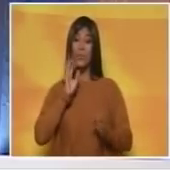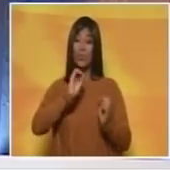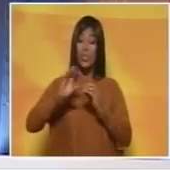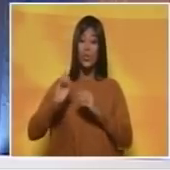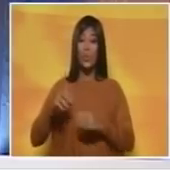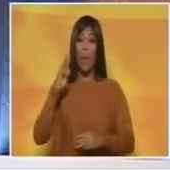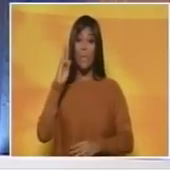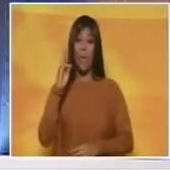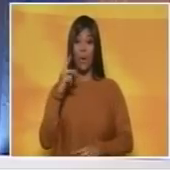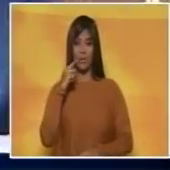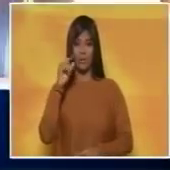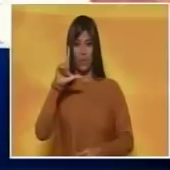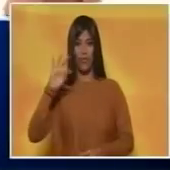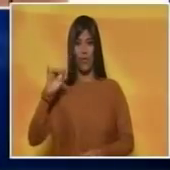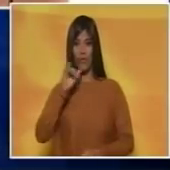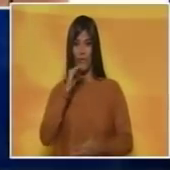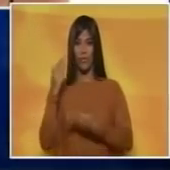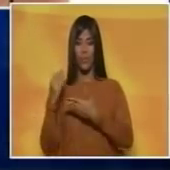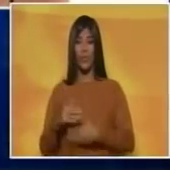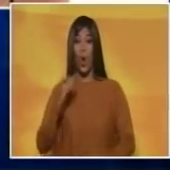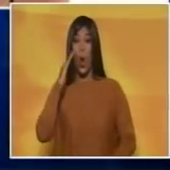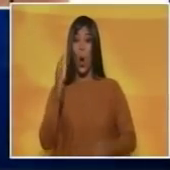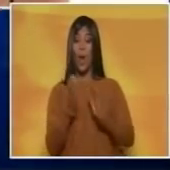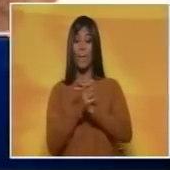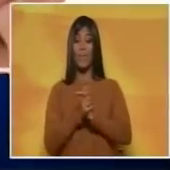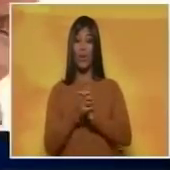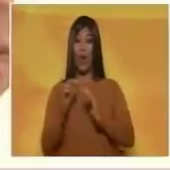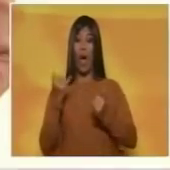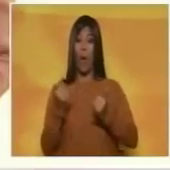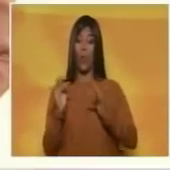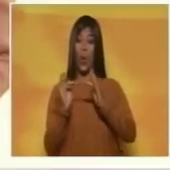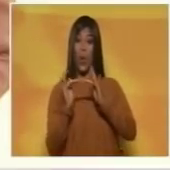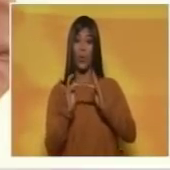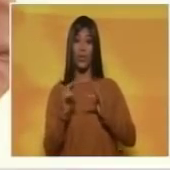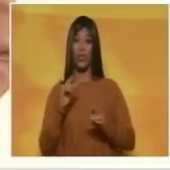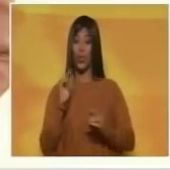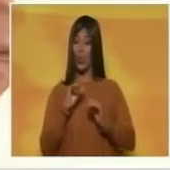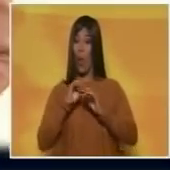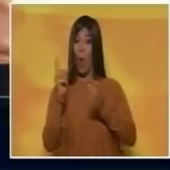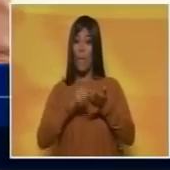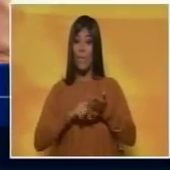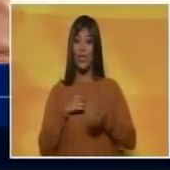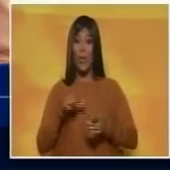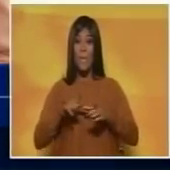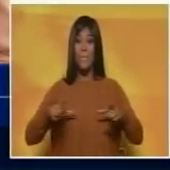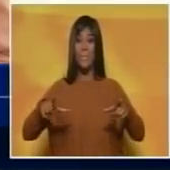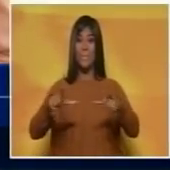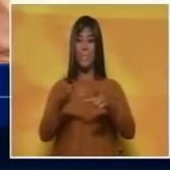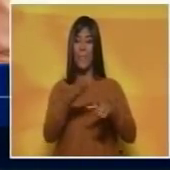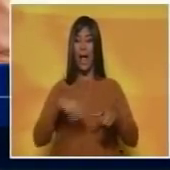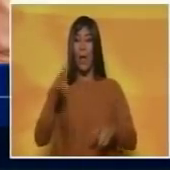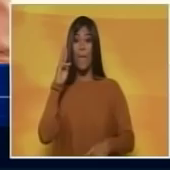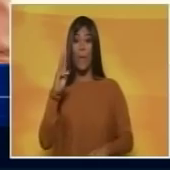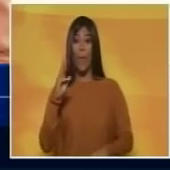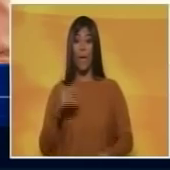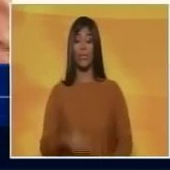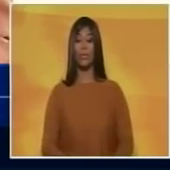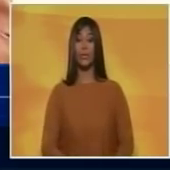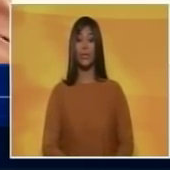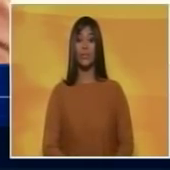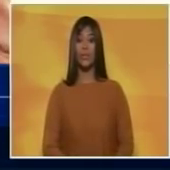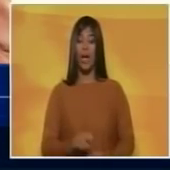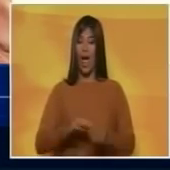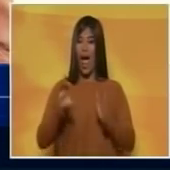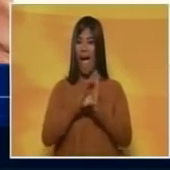tiene el reporte. Hola, ¿qué tal, amigos? Hacemos este enlace con ustedes directamente desde la Plaza Lisandro Alvarado, ubicada en Propatria,